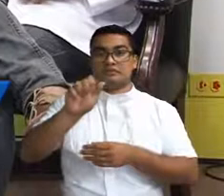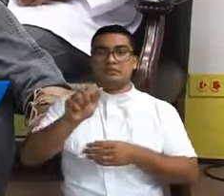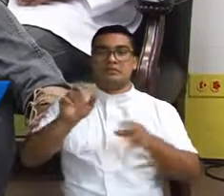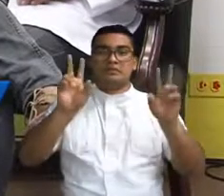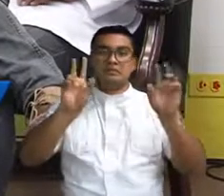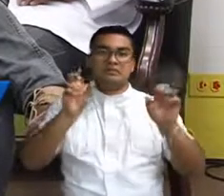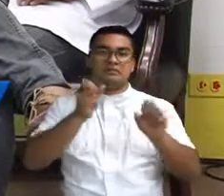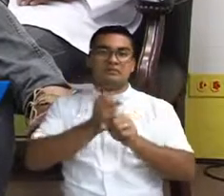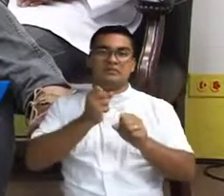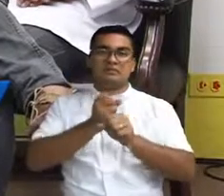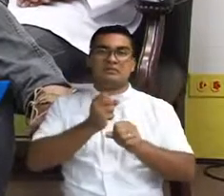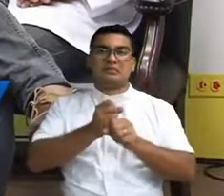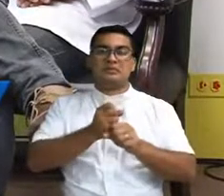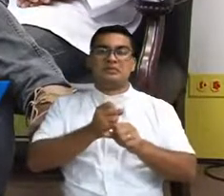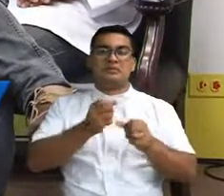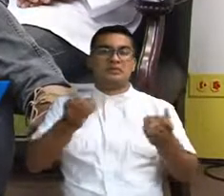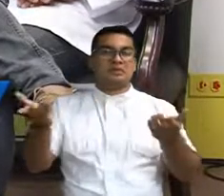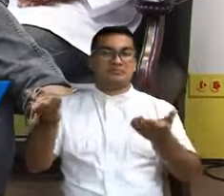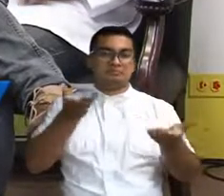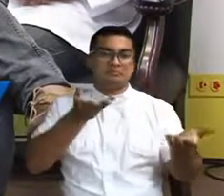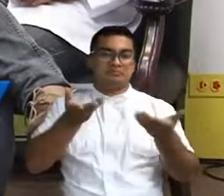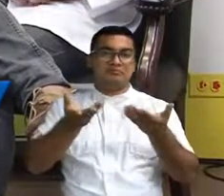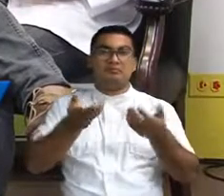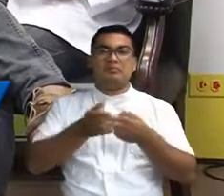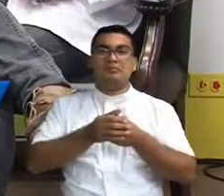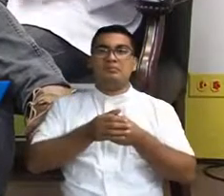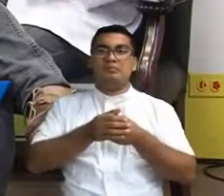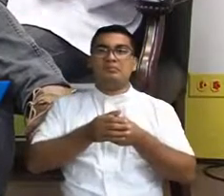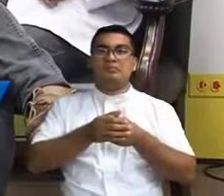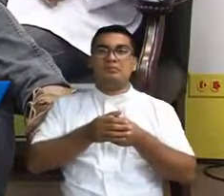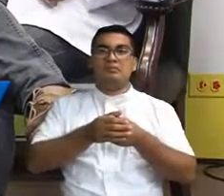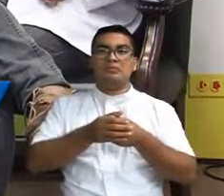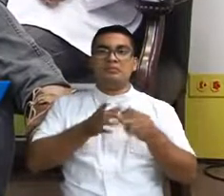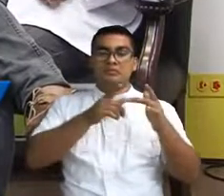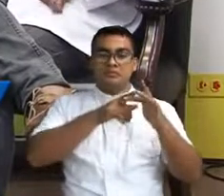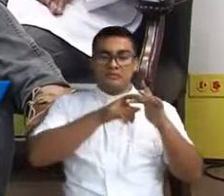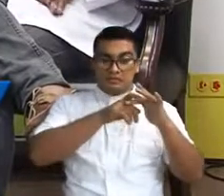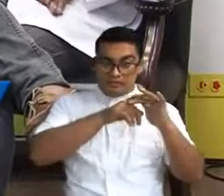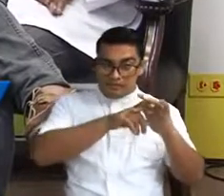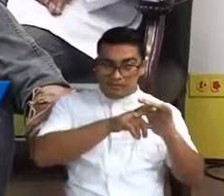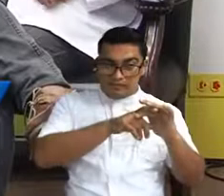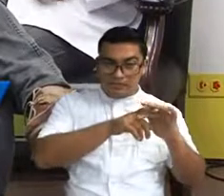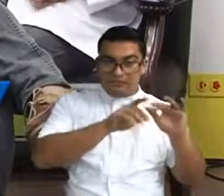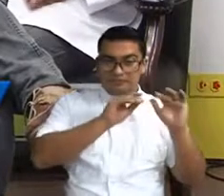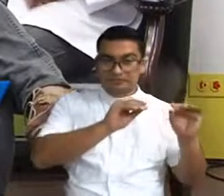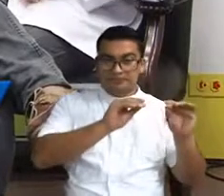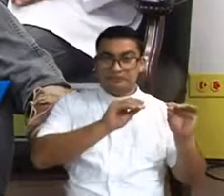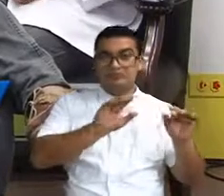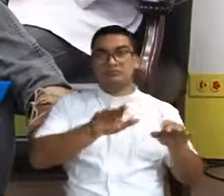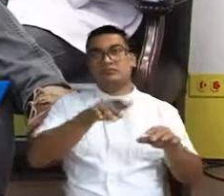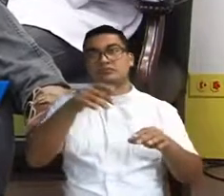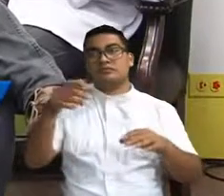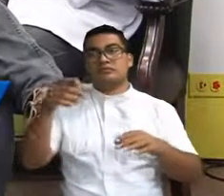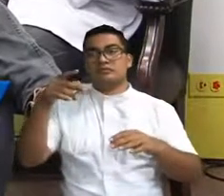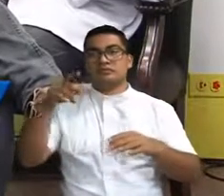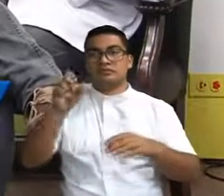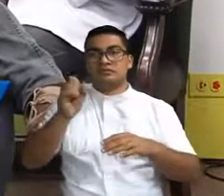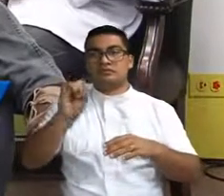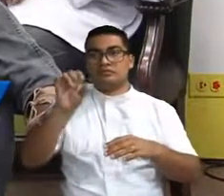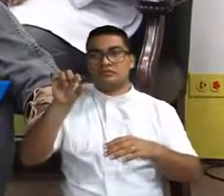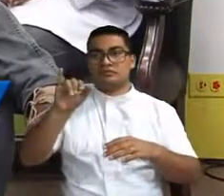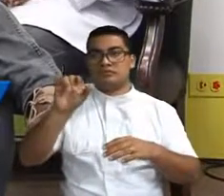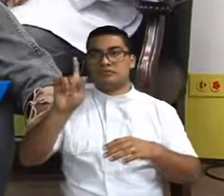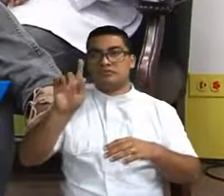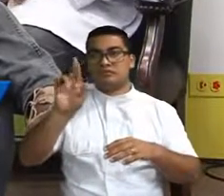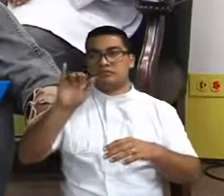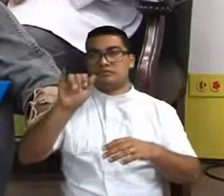en conjunto, se trabaja multidisciplinariamente. Uh-huh. Entonces se da lo que es la parte psicoterapéutica y en los peores de los casos se brindan lo que